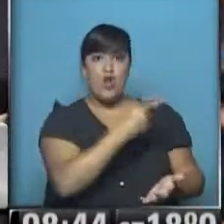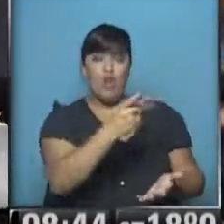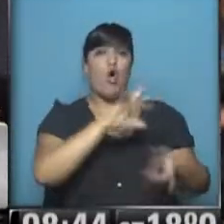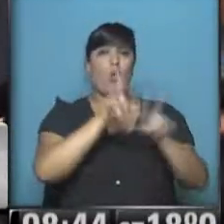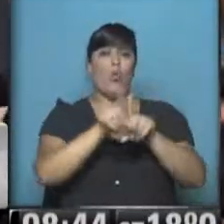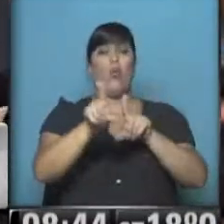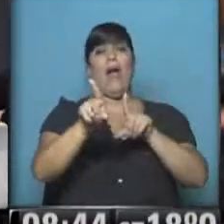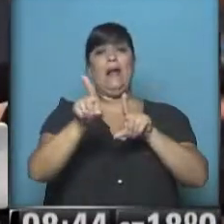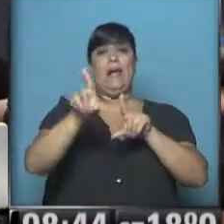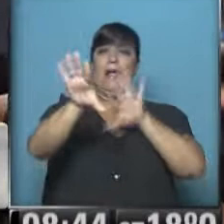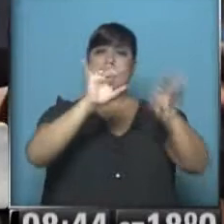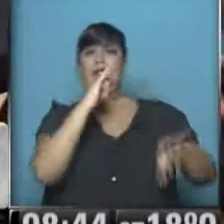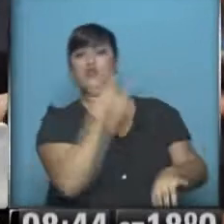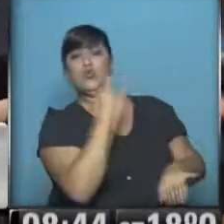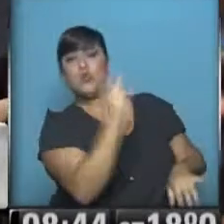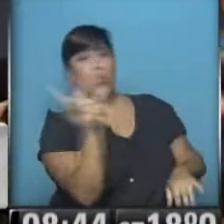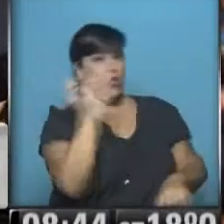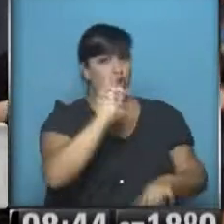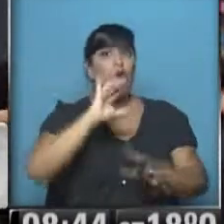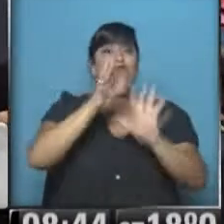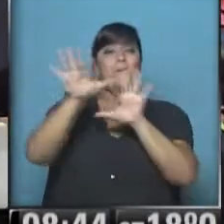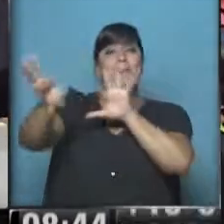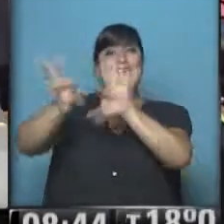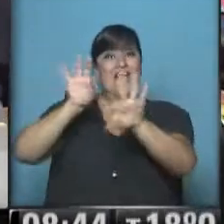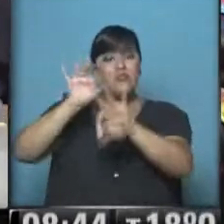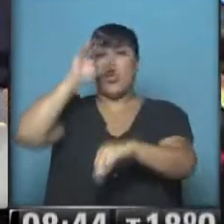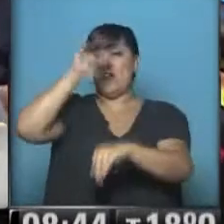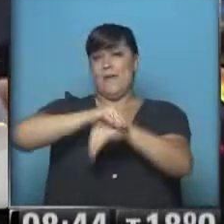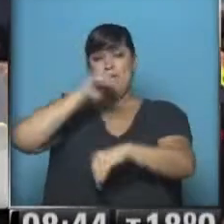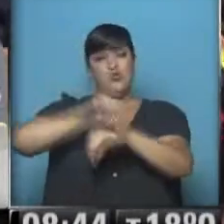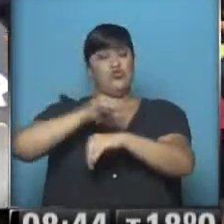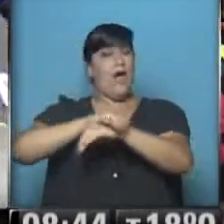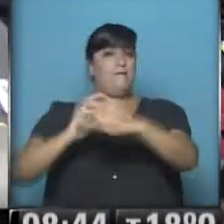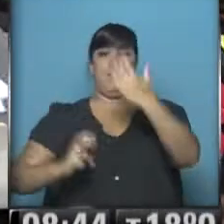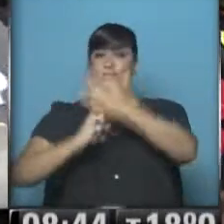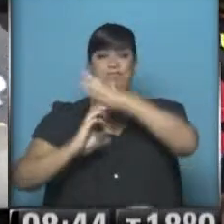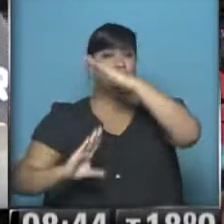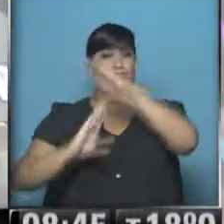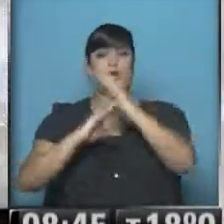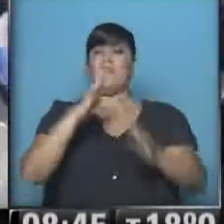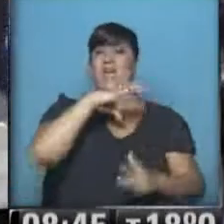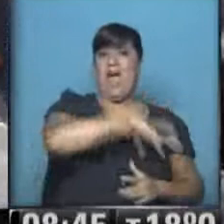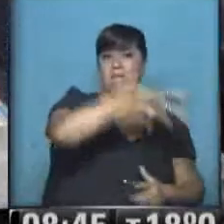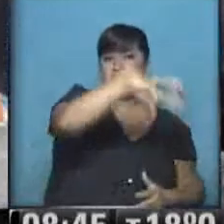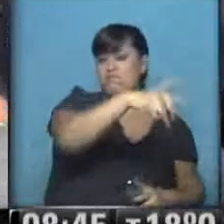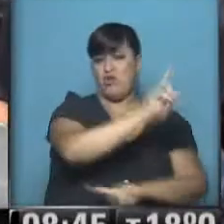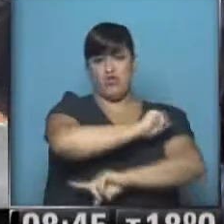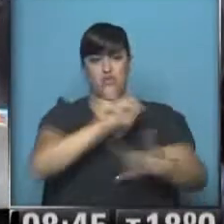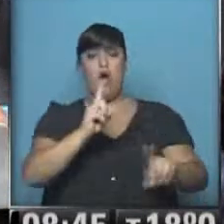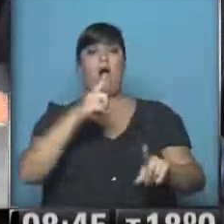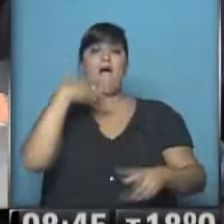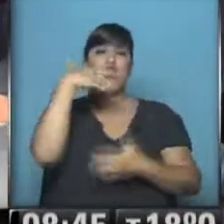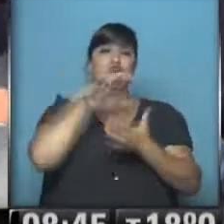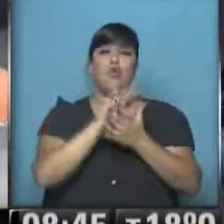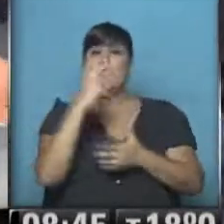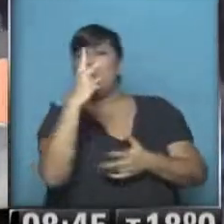saca funcionarios. El criterio de elección estará a cargo de la Procuración y no de la AMIA ni de la DAIA. Se habló de un triunvirato, dos,